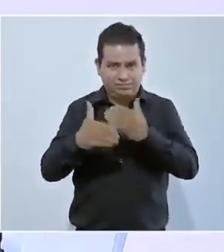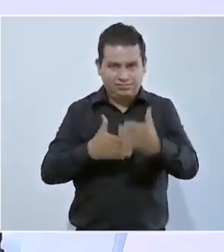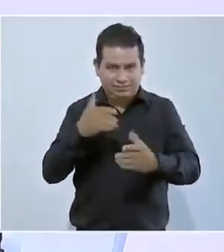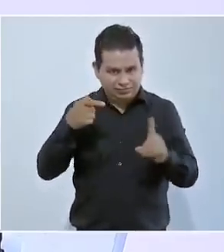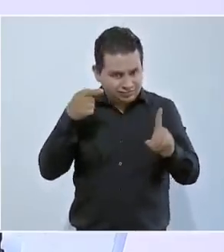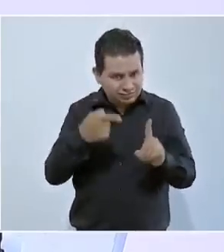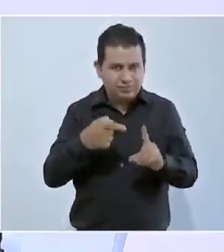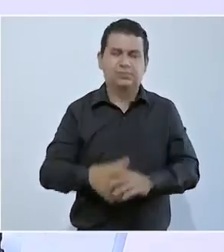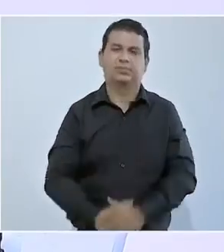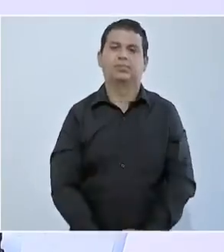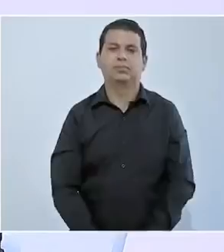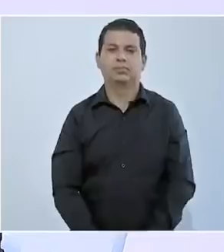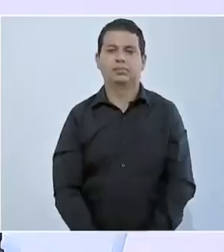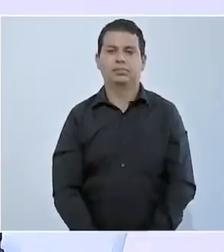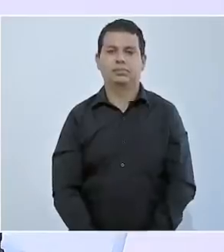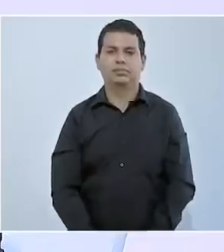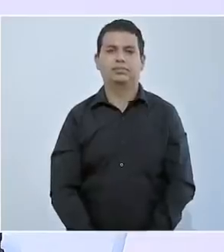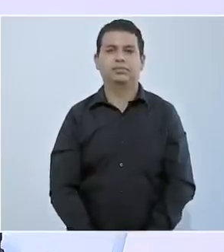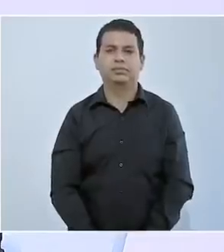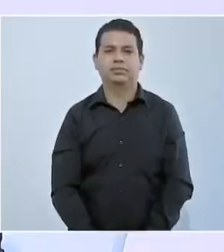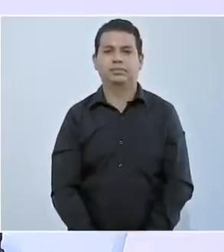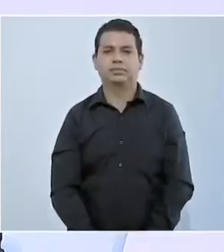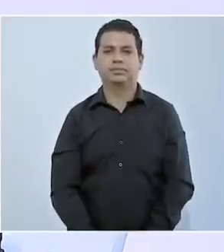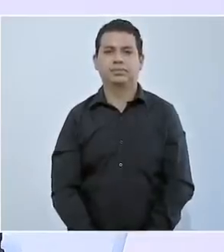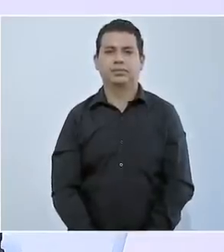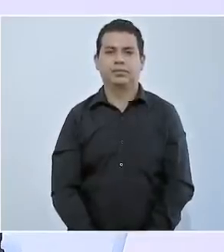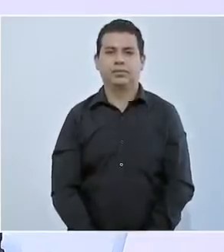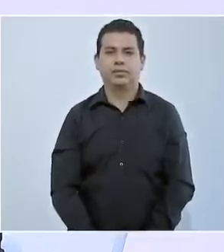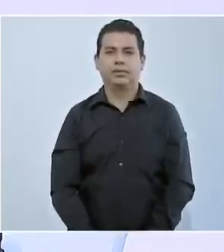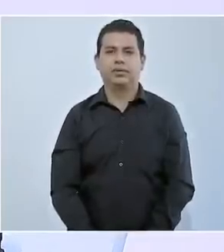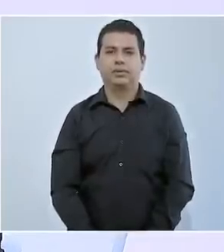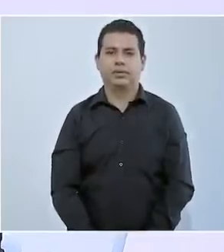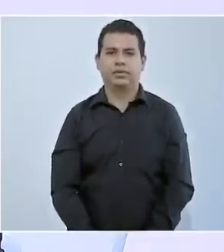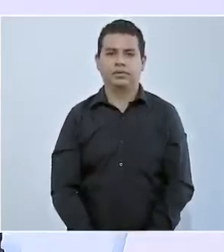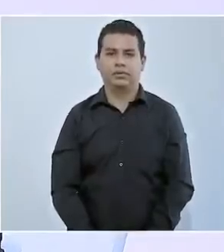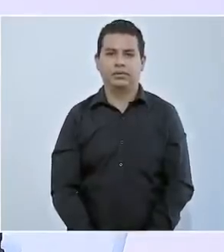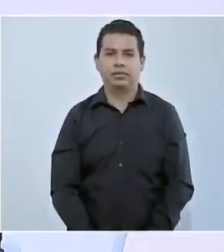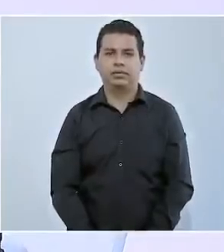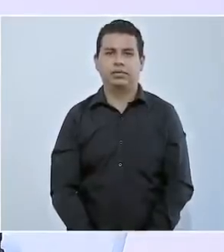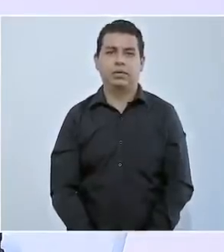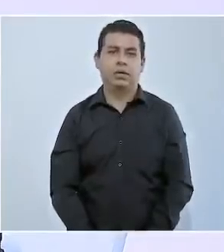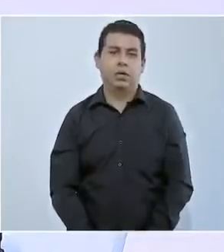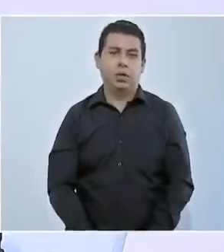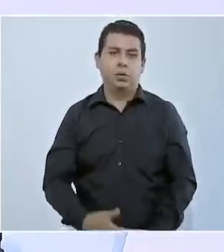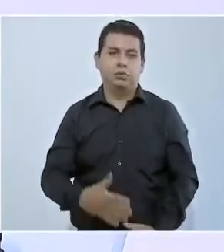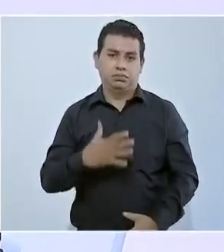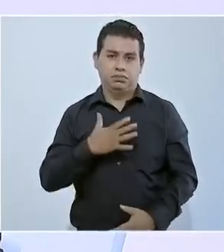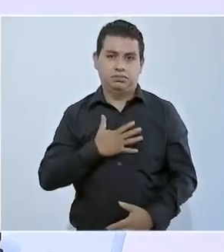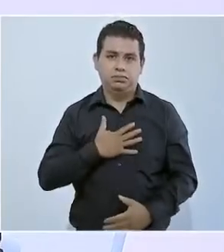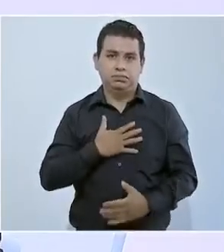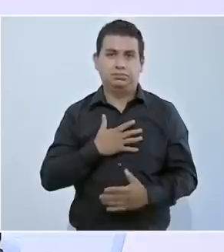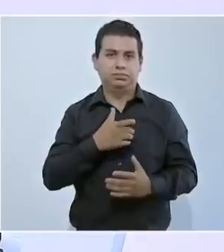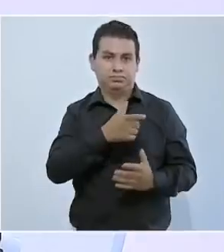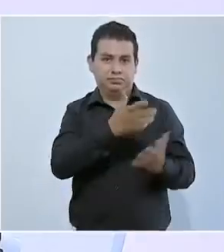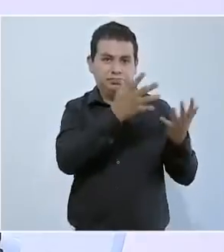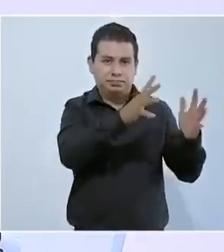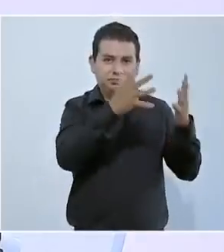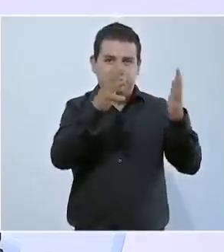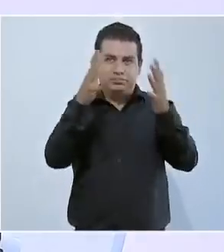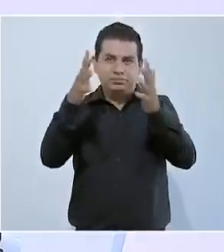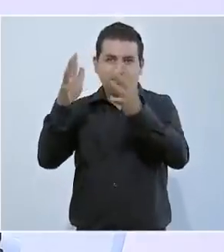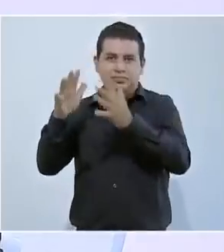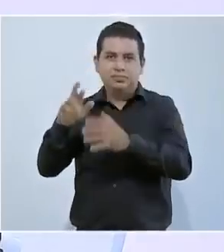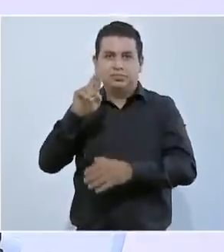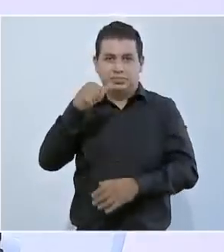escuelas de medicina. Yo quiero felicitar a Raquel